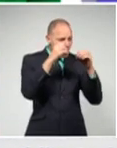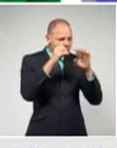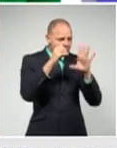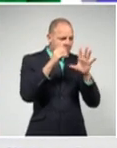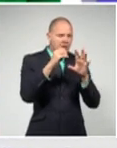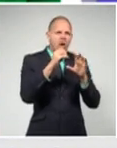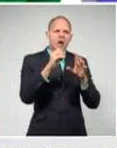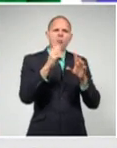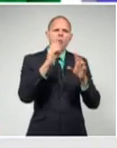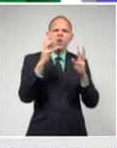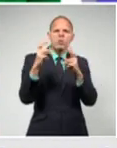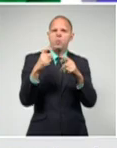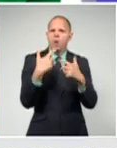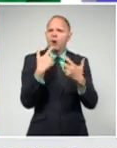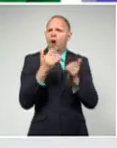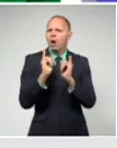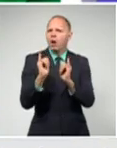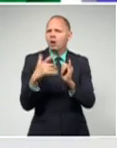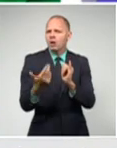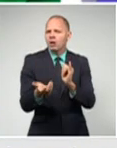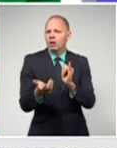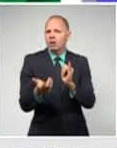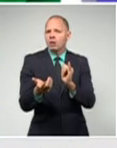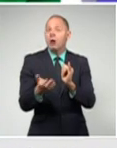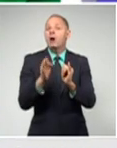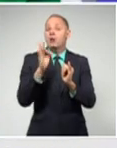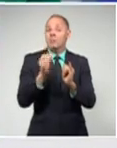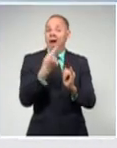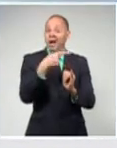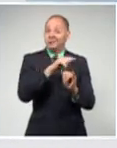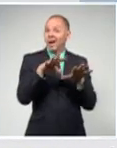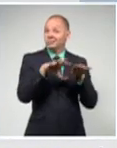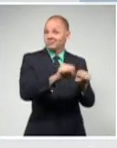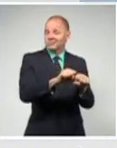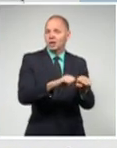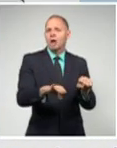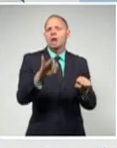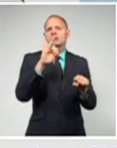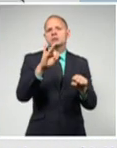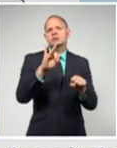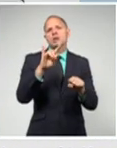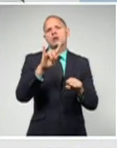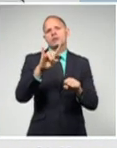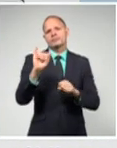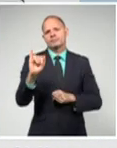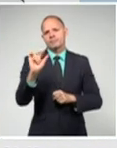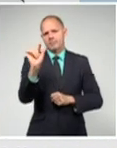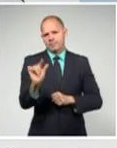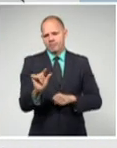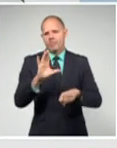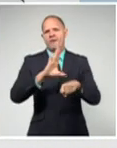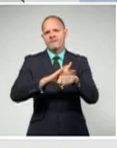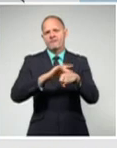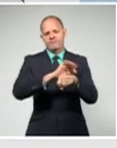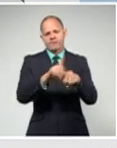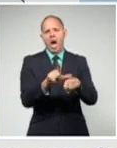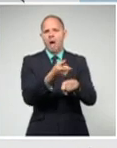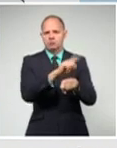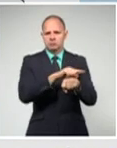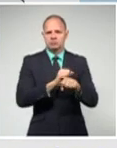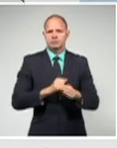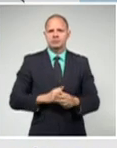muestras, pues se diagnosticaron 796 personas con